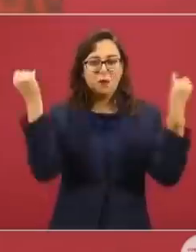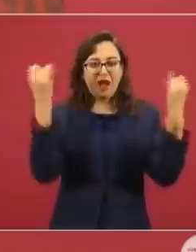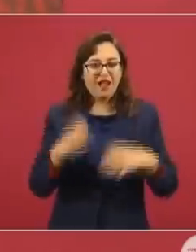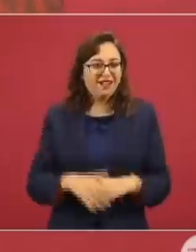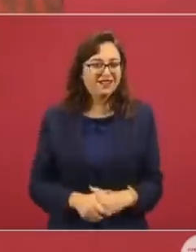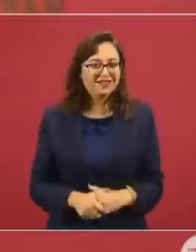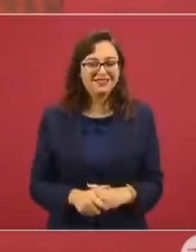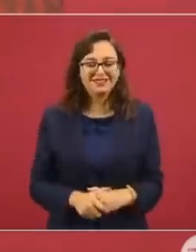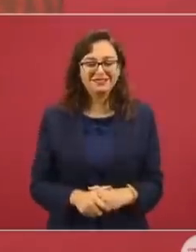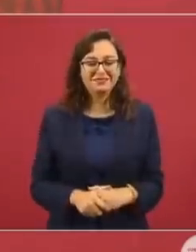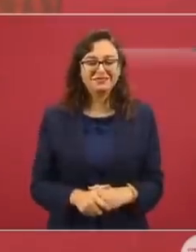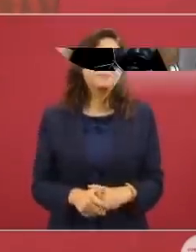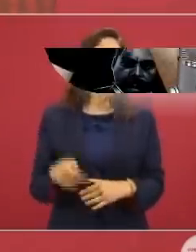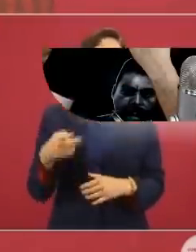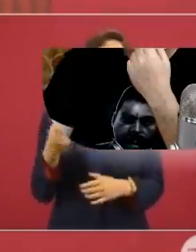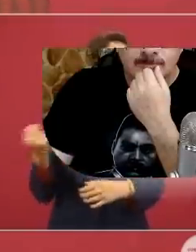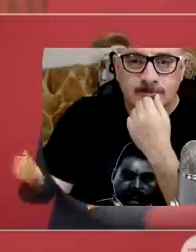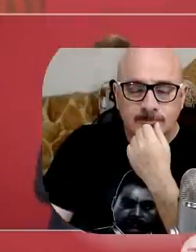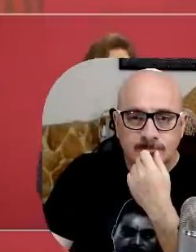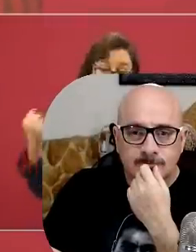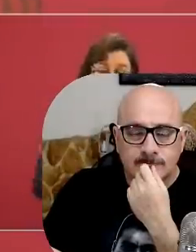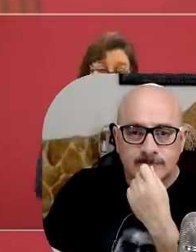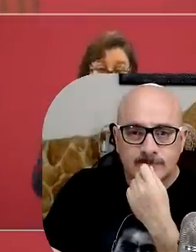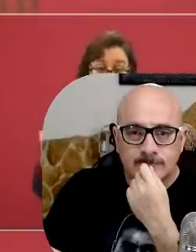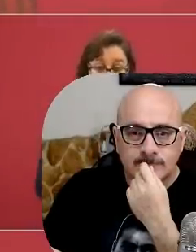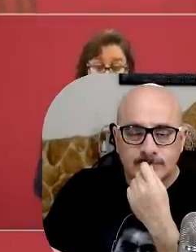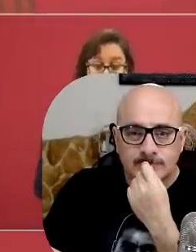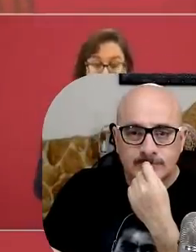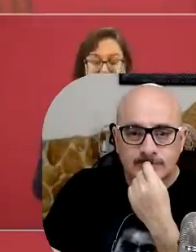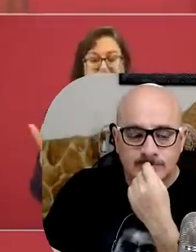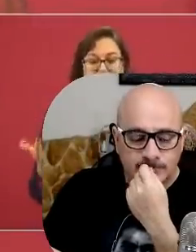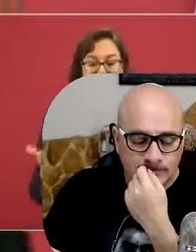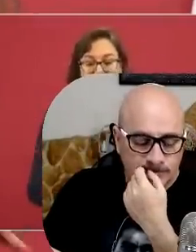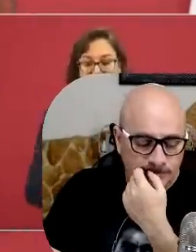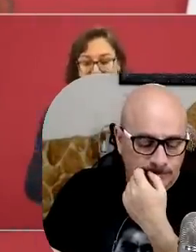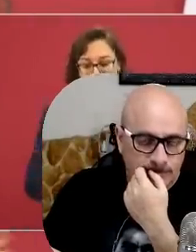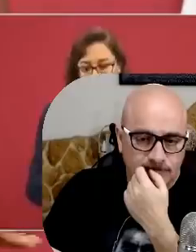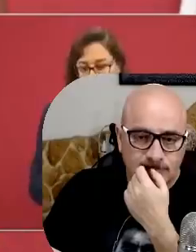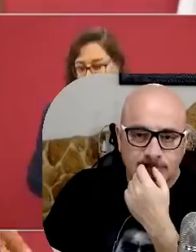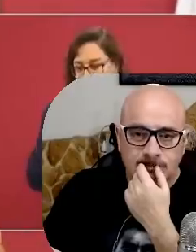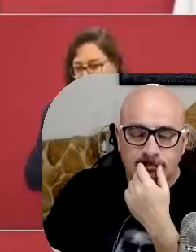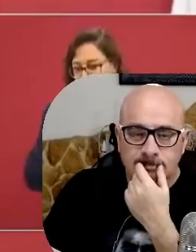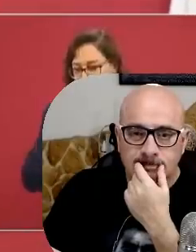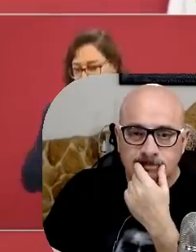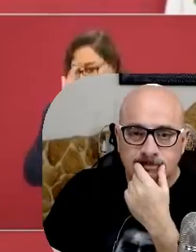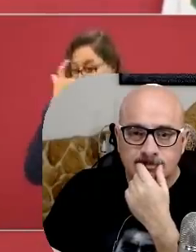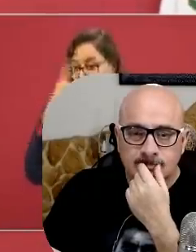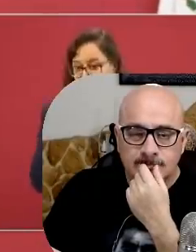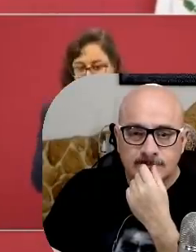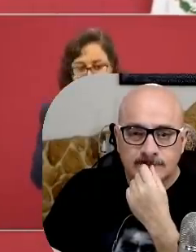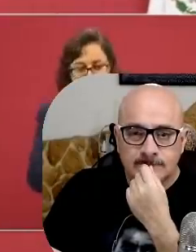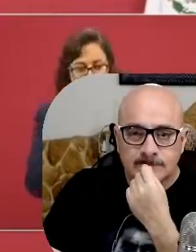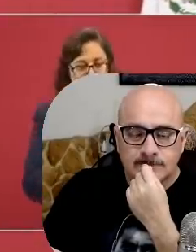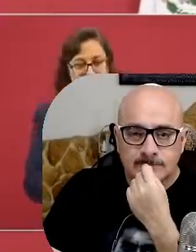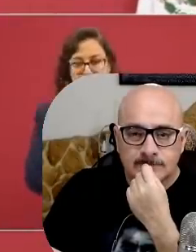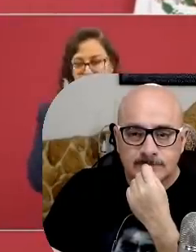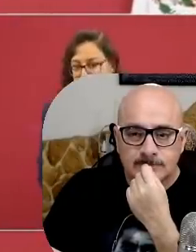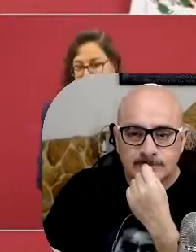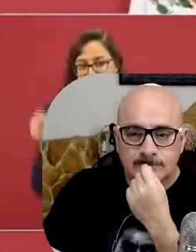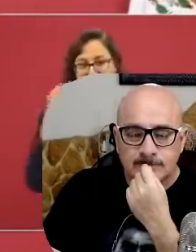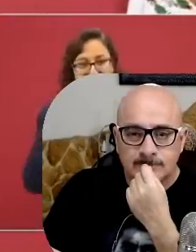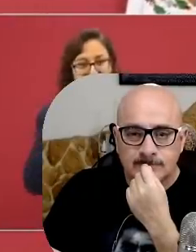Afortunadamente, y esto lo digo por un escritor periodista muy bueno que yo respeto, que